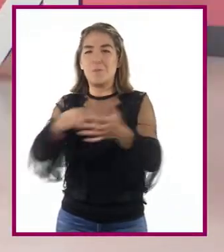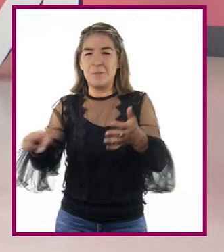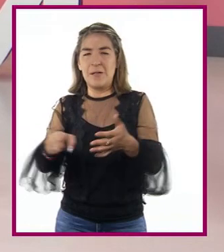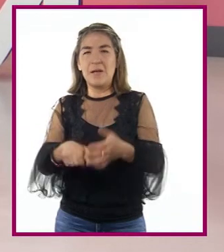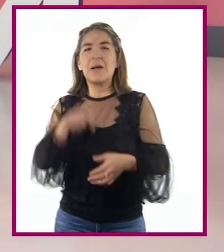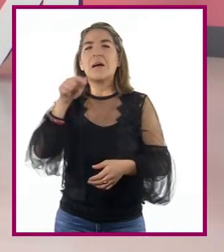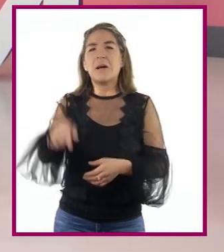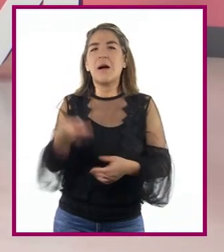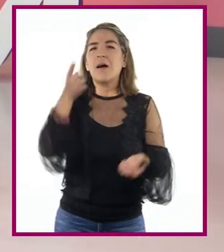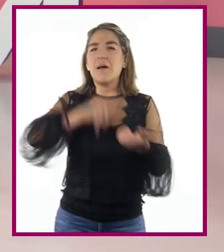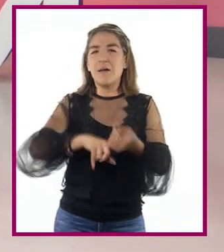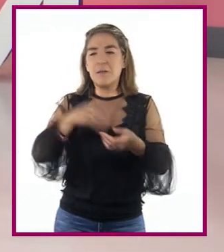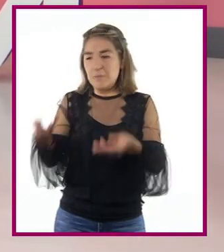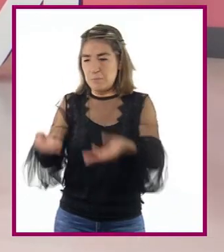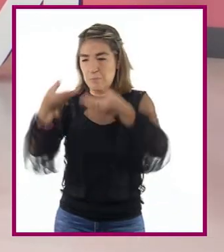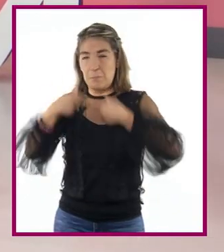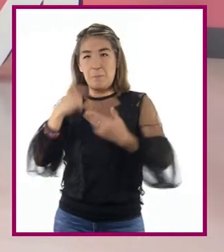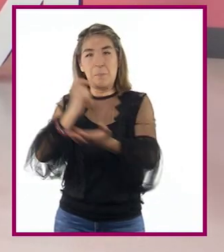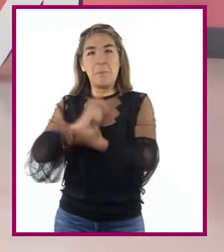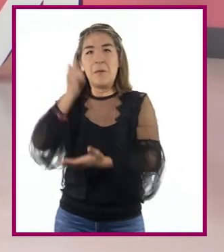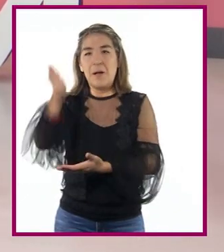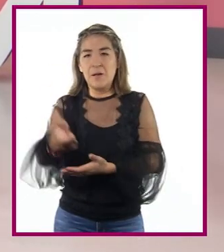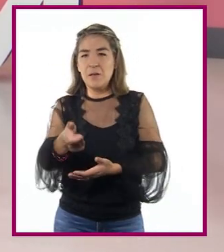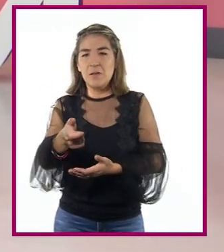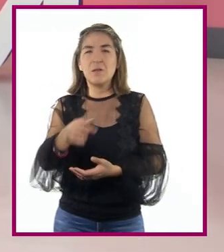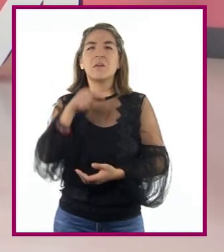modelo solicitado y pagado fue el